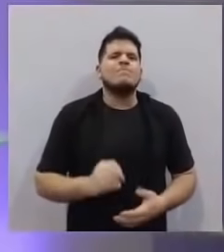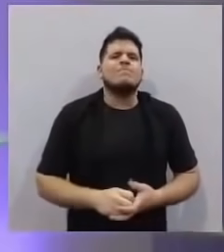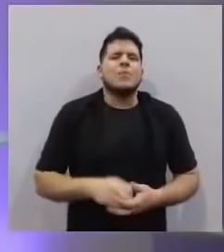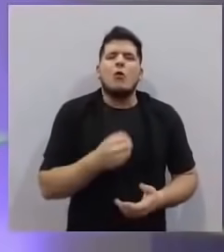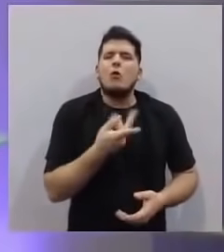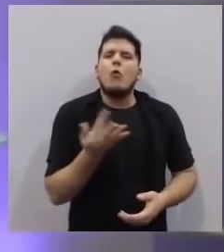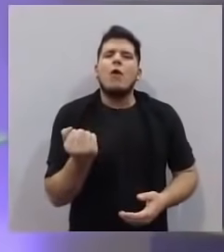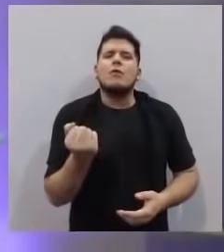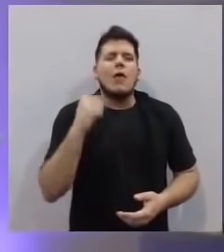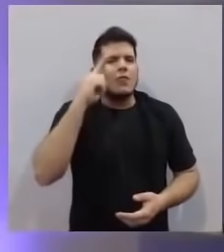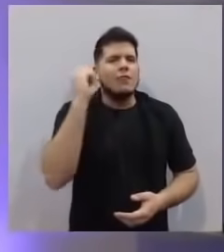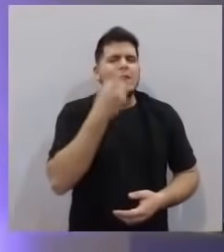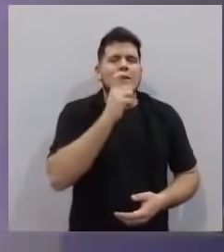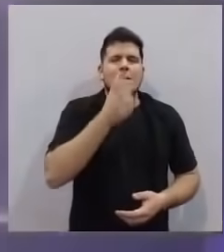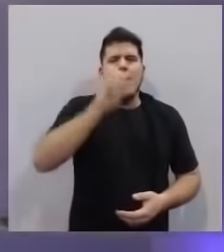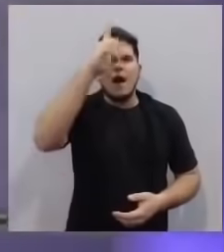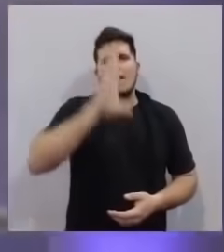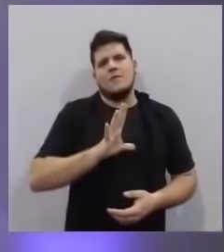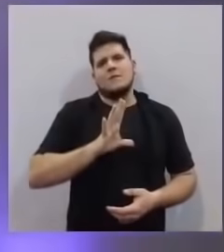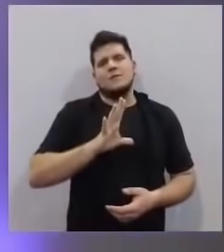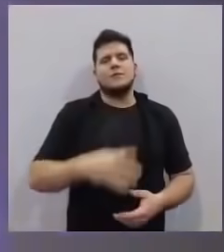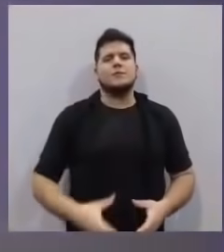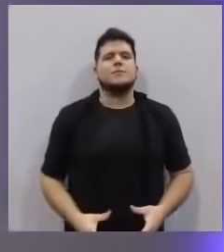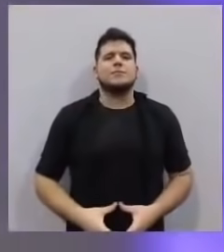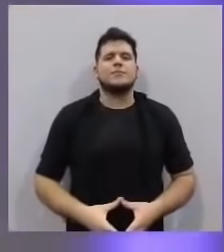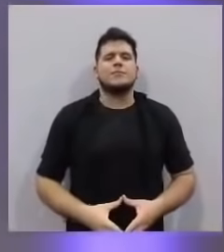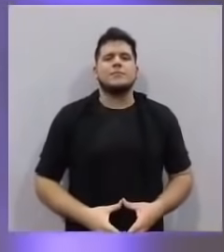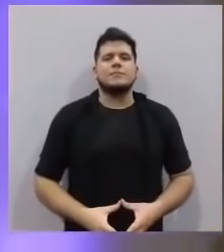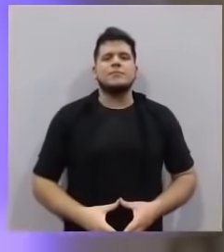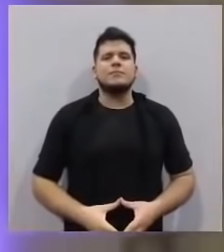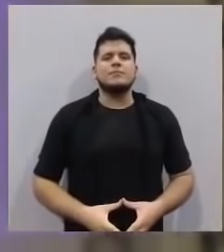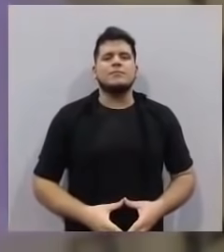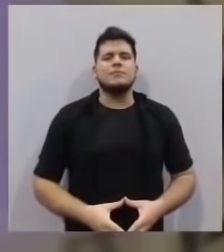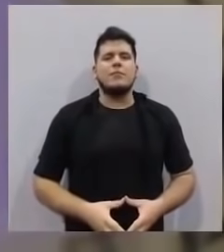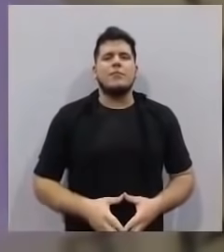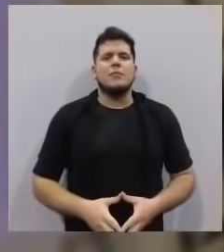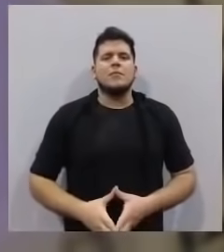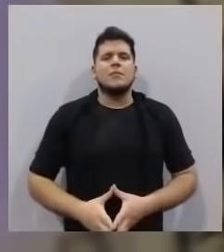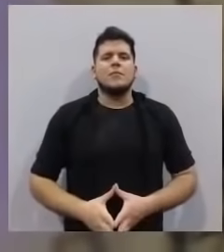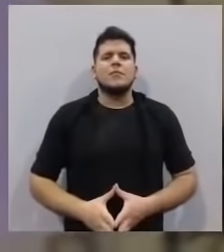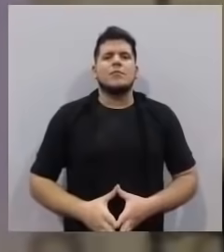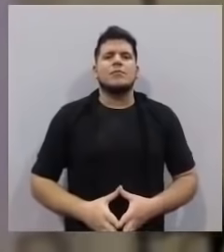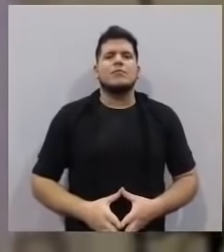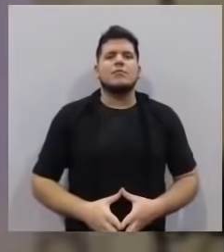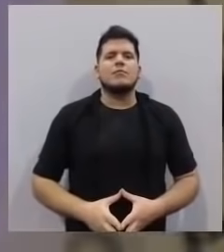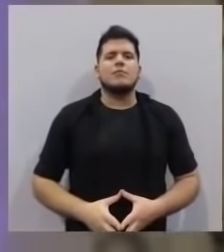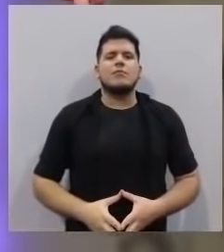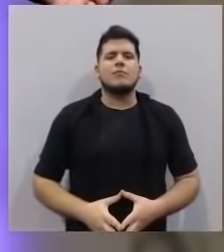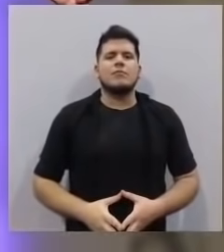dios todas mis cosas son tuyas todas mis